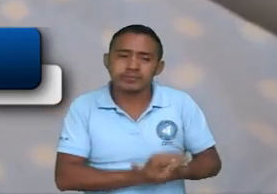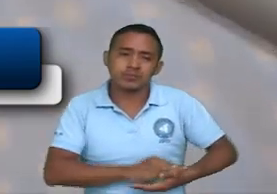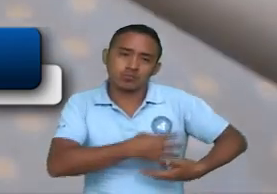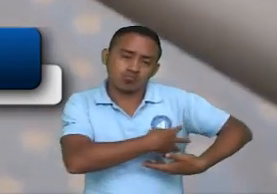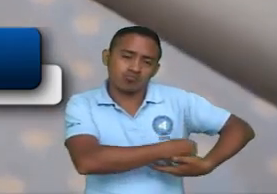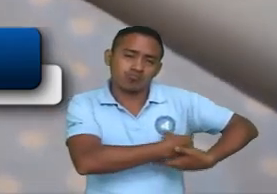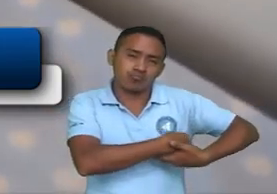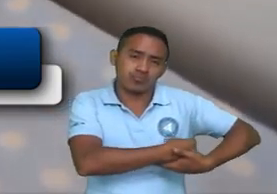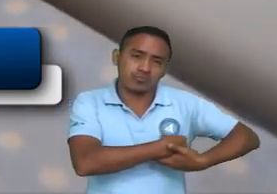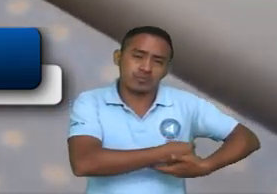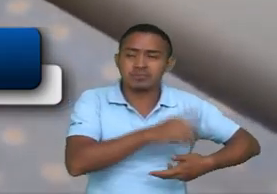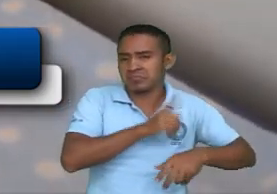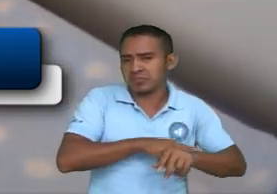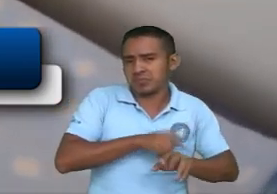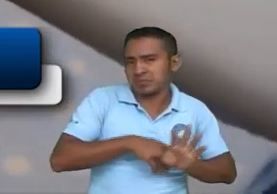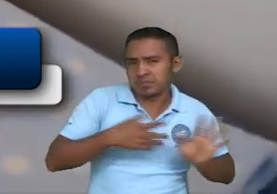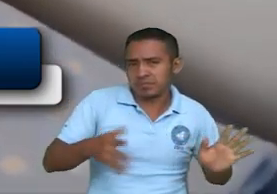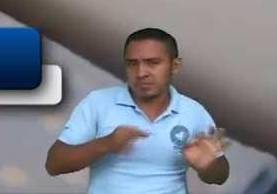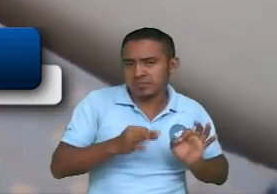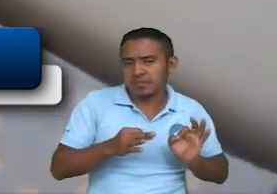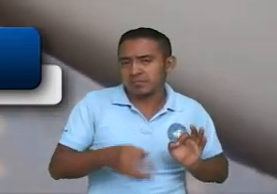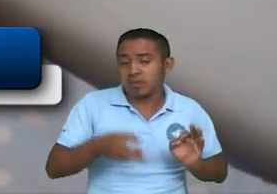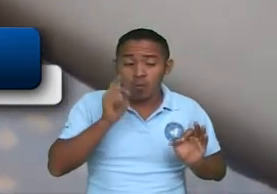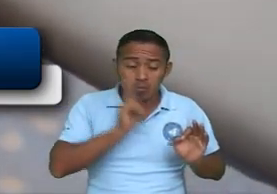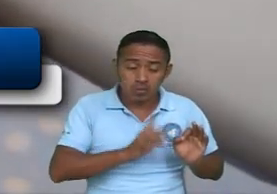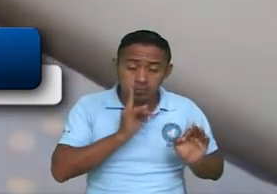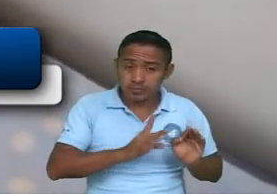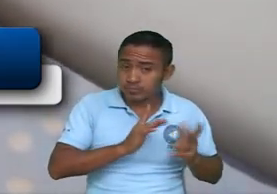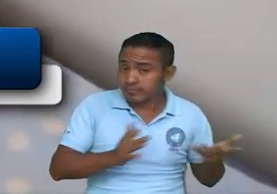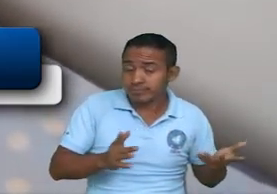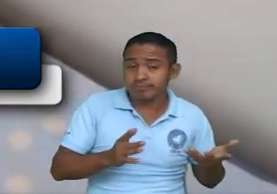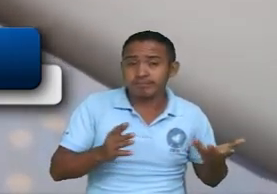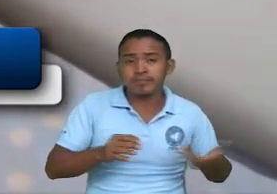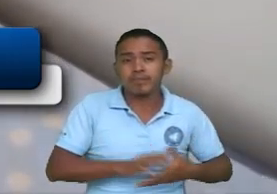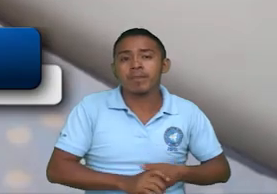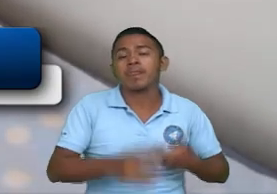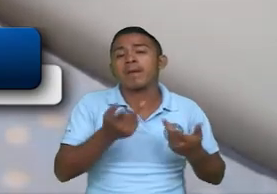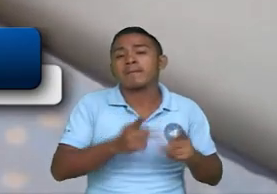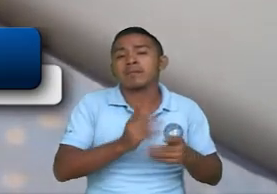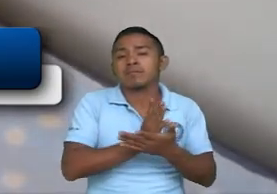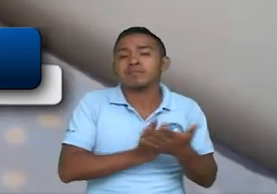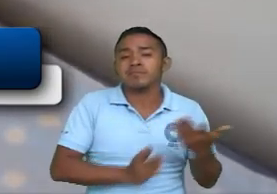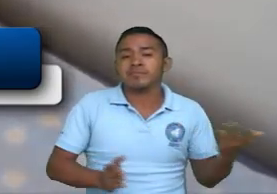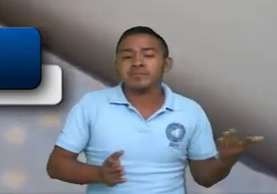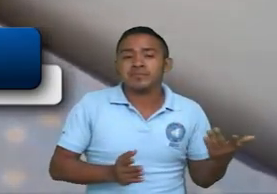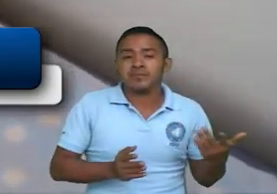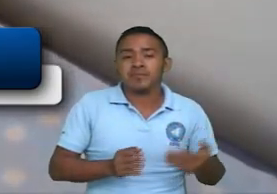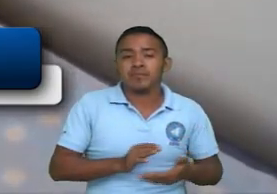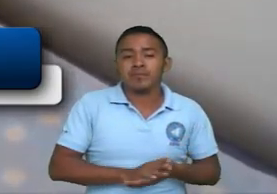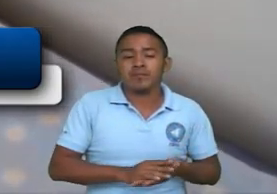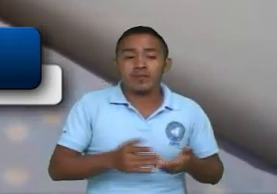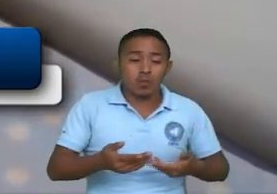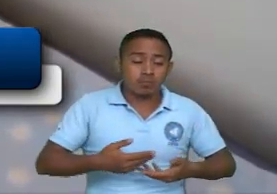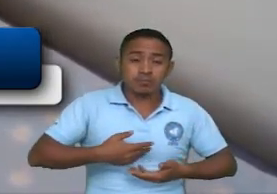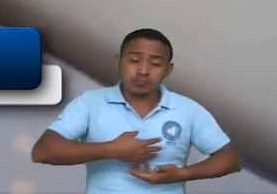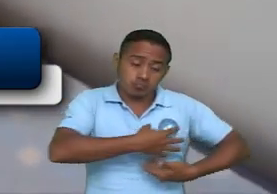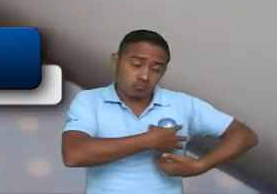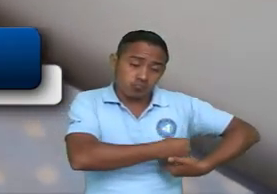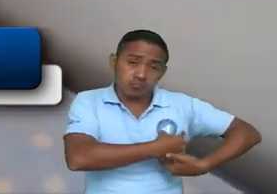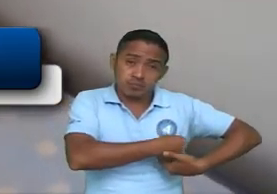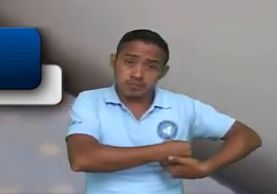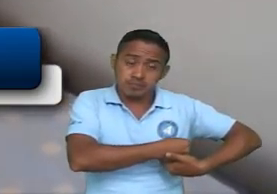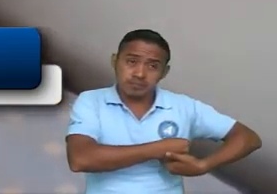sin supervisión. Eso, okay, es una parte muy importante. La alimentación de los bebés tiene que ser estrictamente supervisada. En el caso